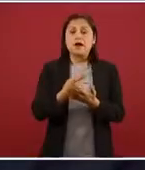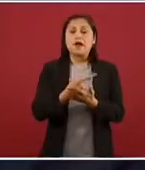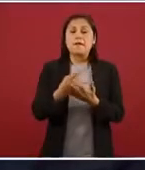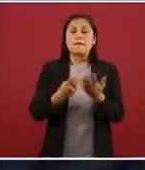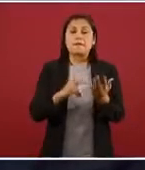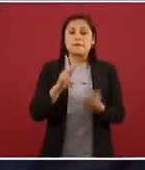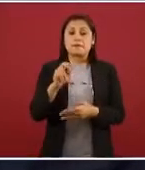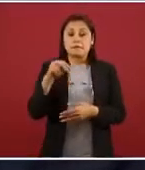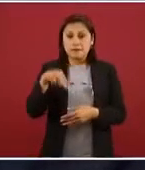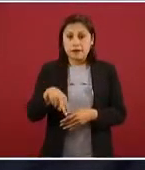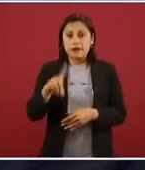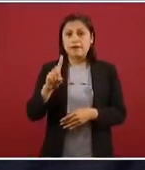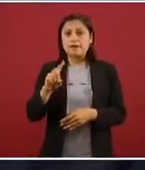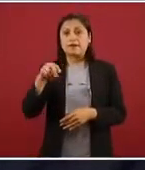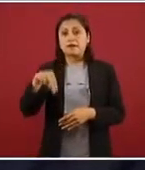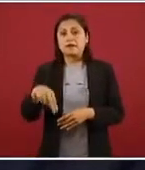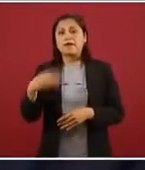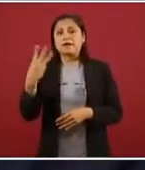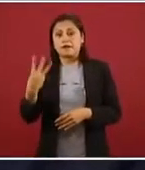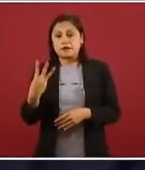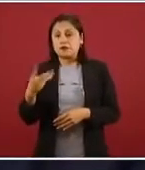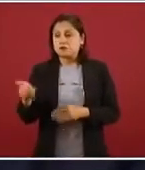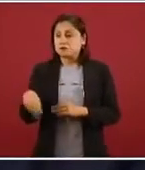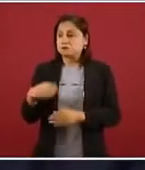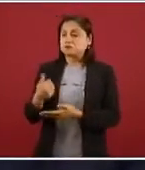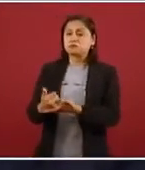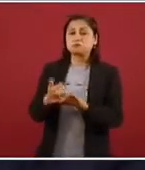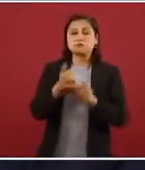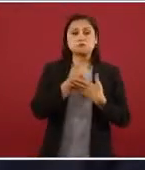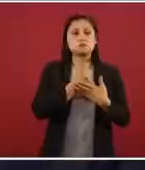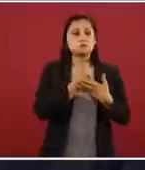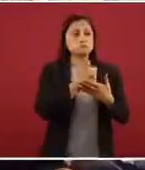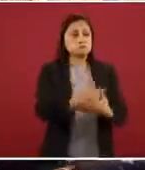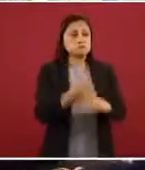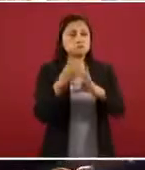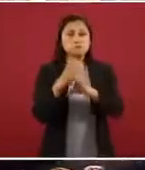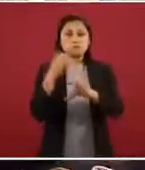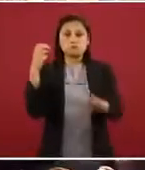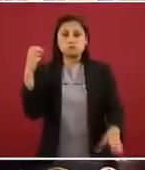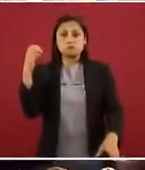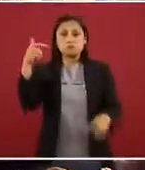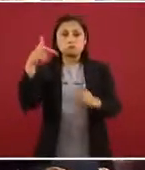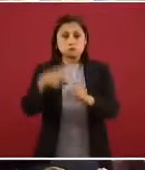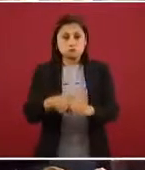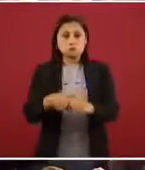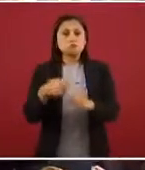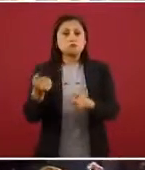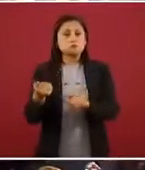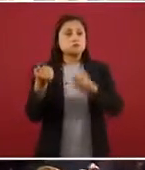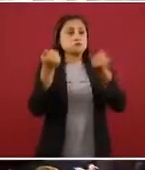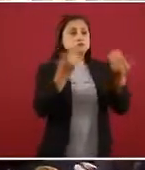bien manejado, nos da seguridad, no hay desabasto,